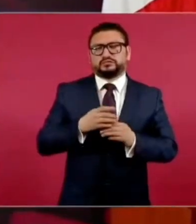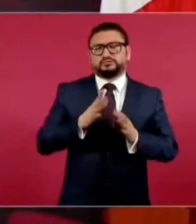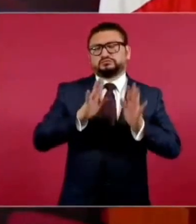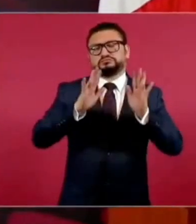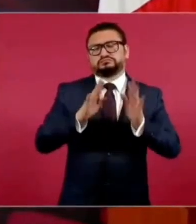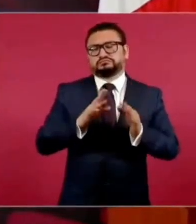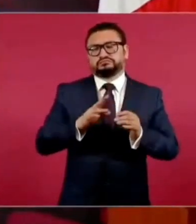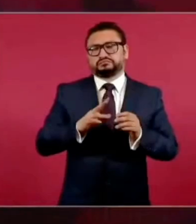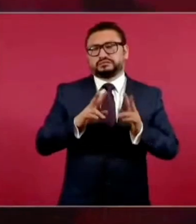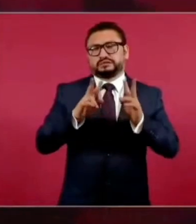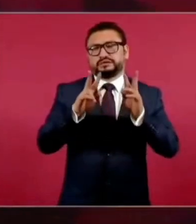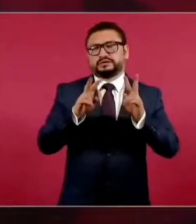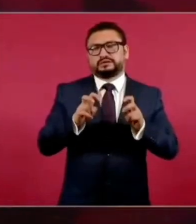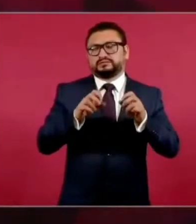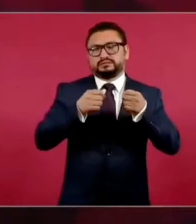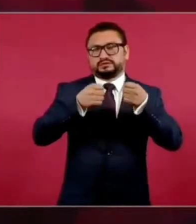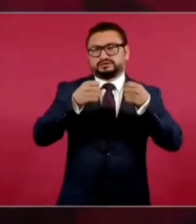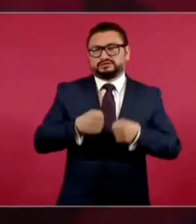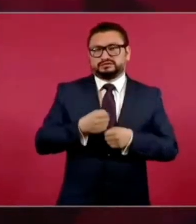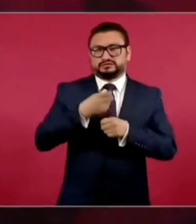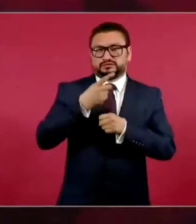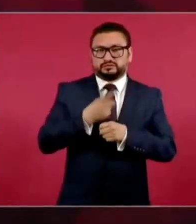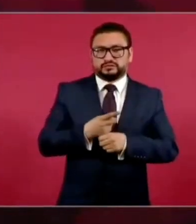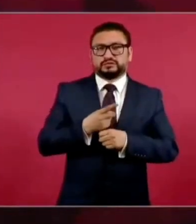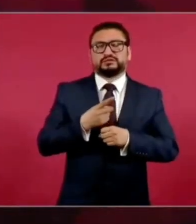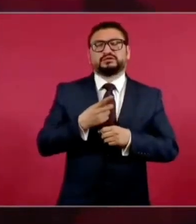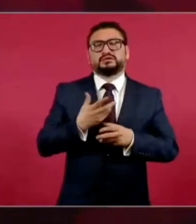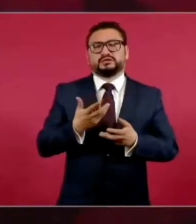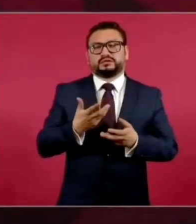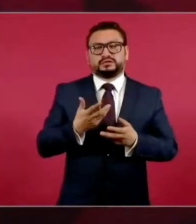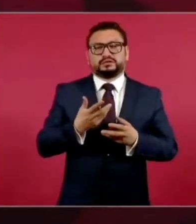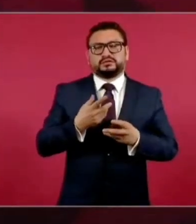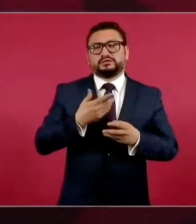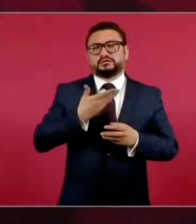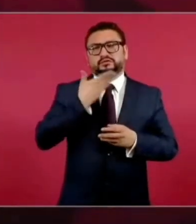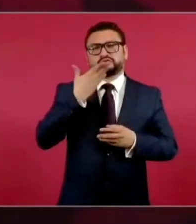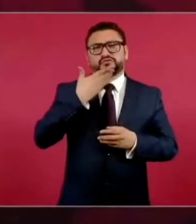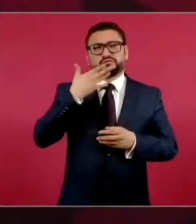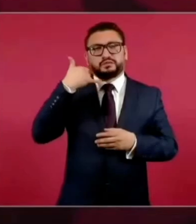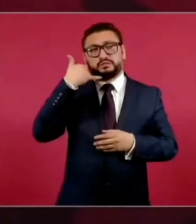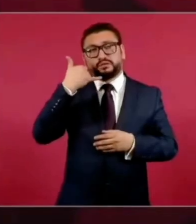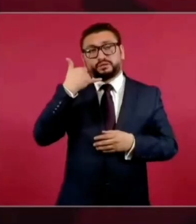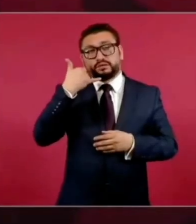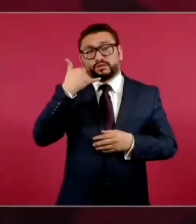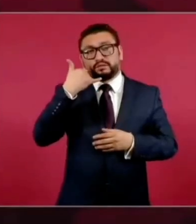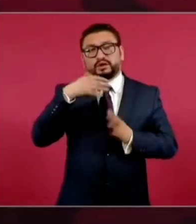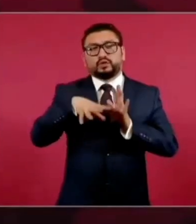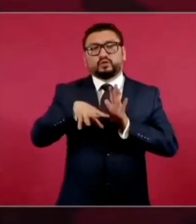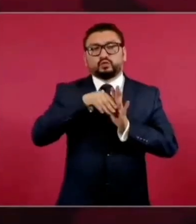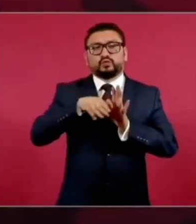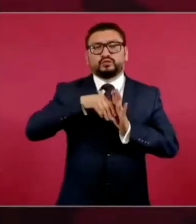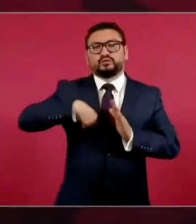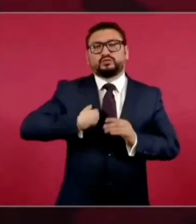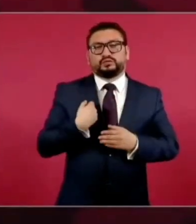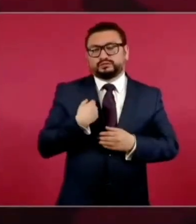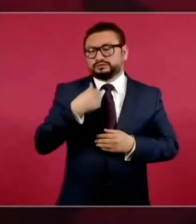cuestiones de seguridad, pues graban las llamadas, ¿no?